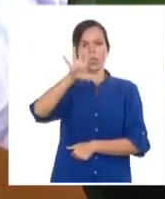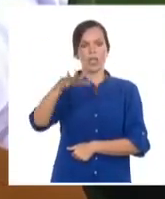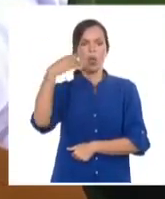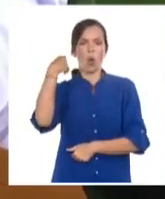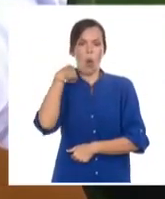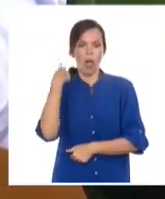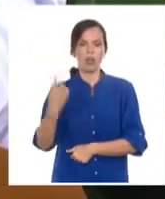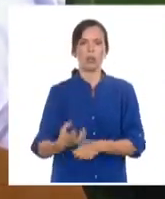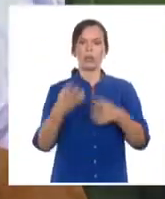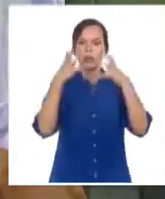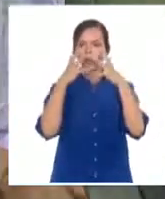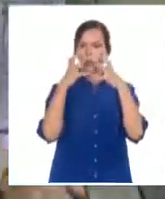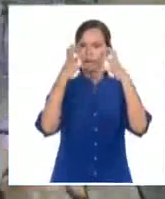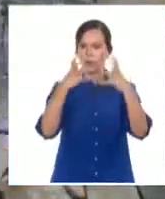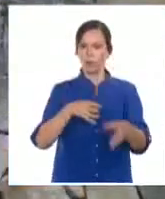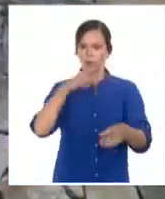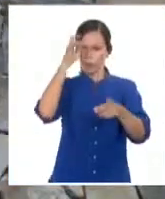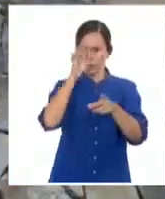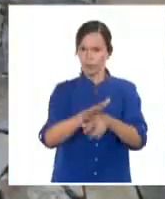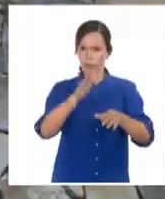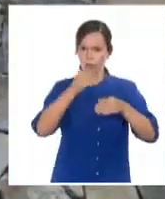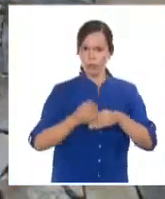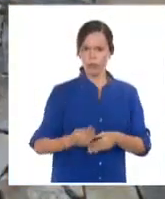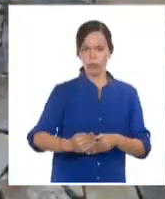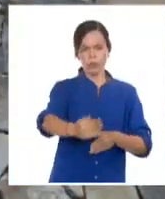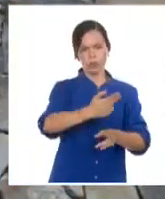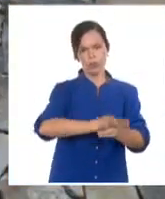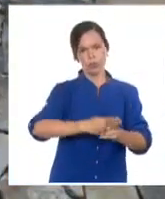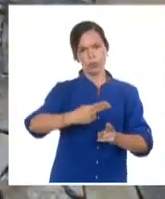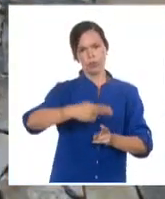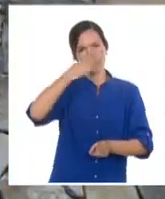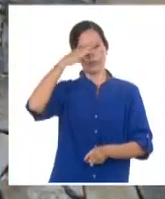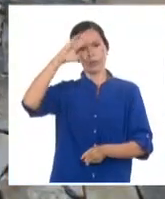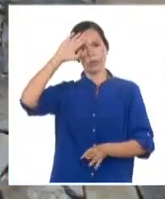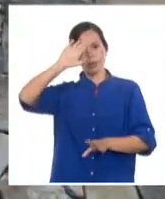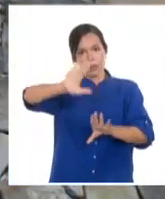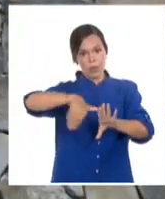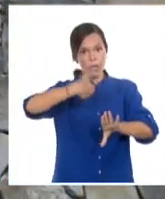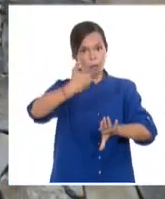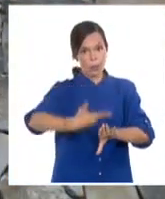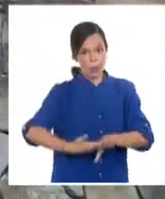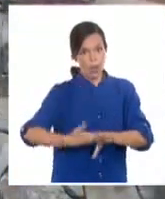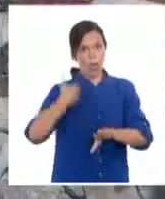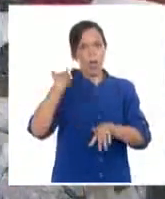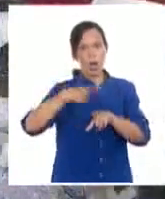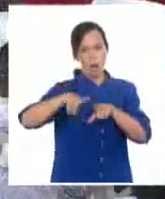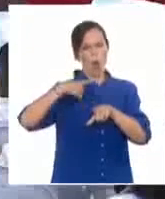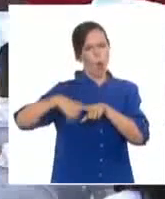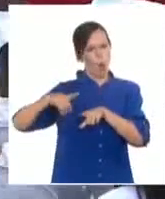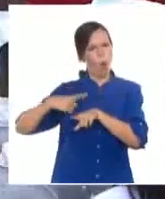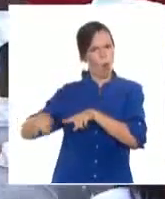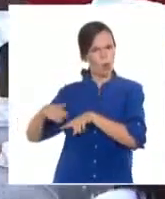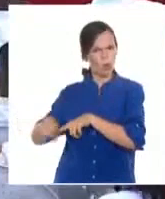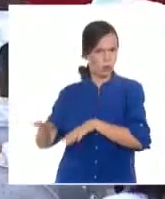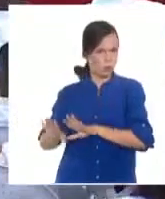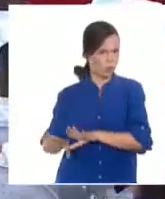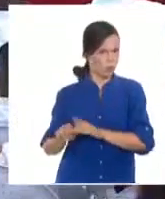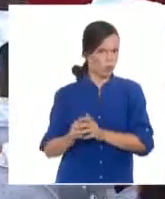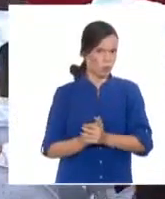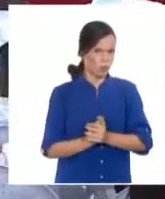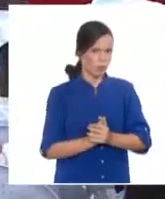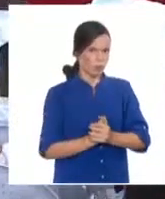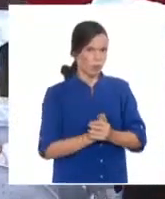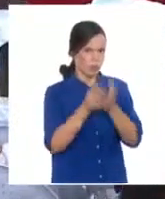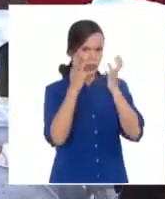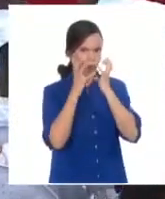un hito trascendental en la historia nacional otros momentos relevantes le han seguido desde entonces protagonizados